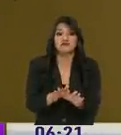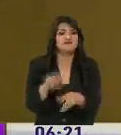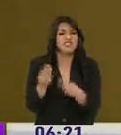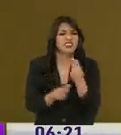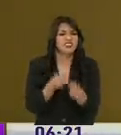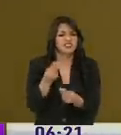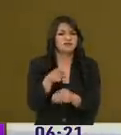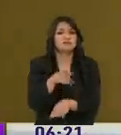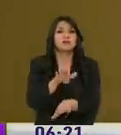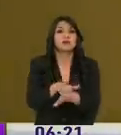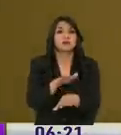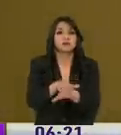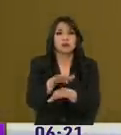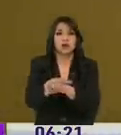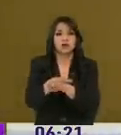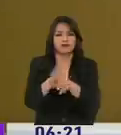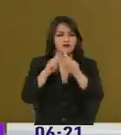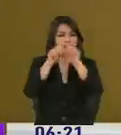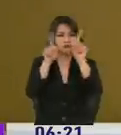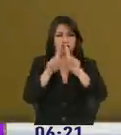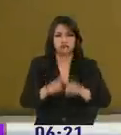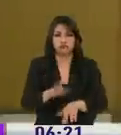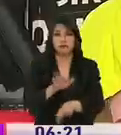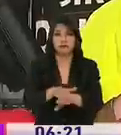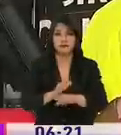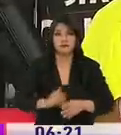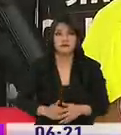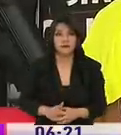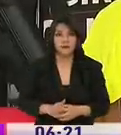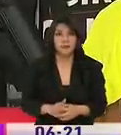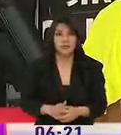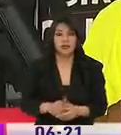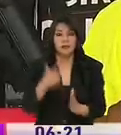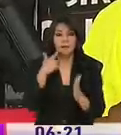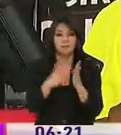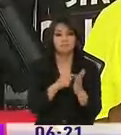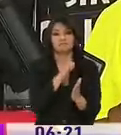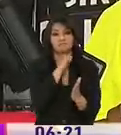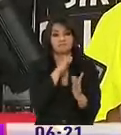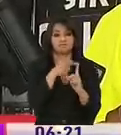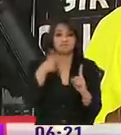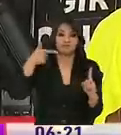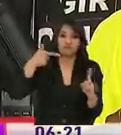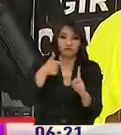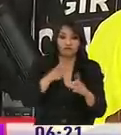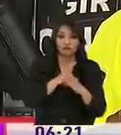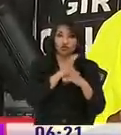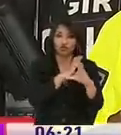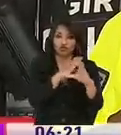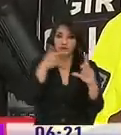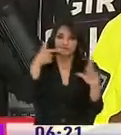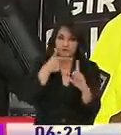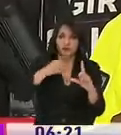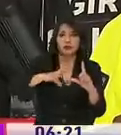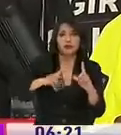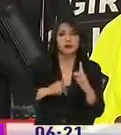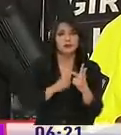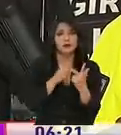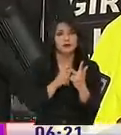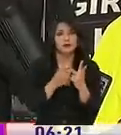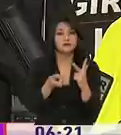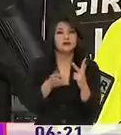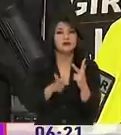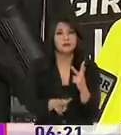la responsable de una serie de delitos. Entre ellos, pues, asalto, robo en carreteras. También